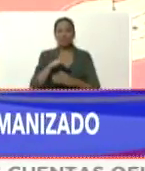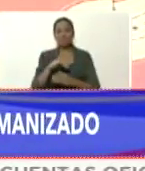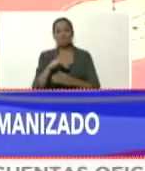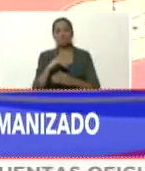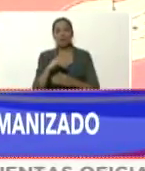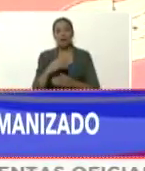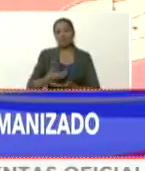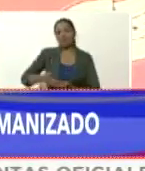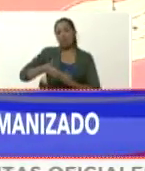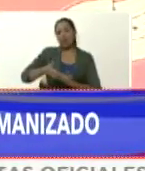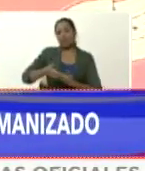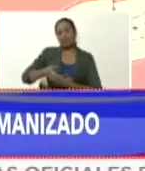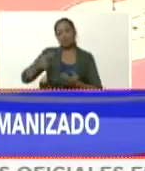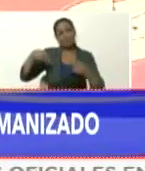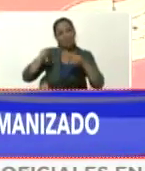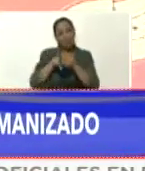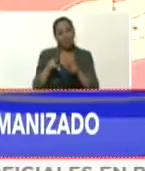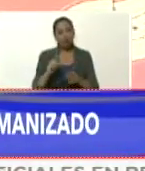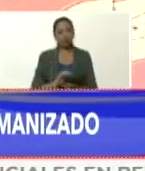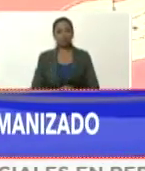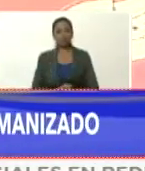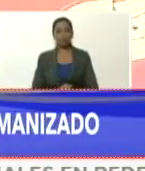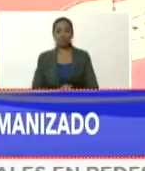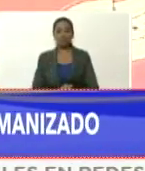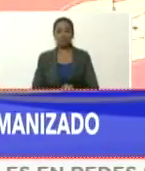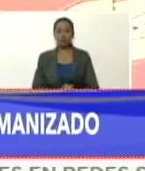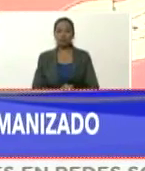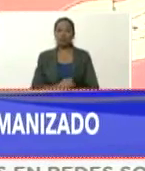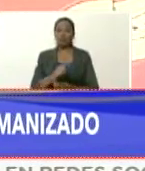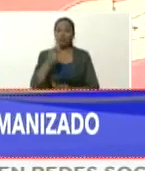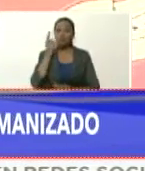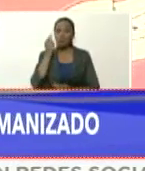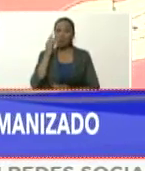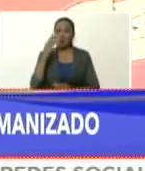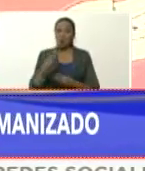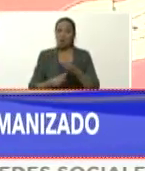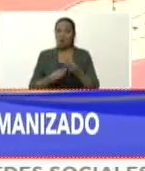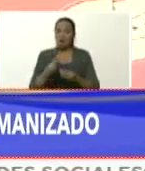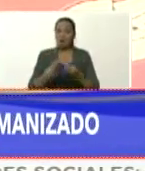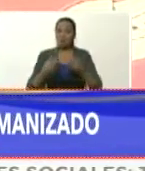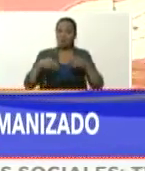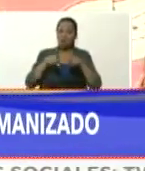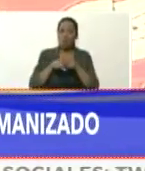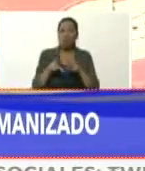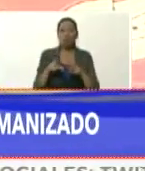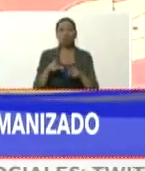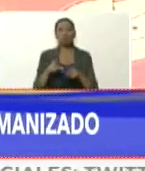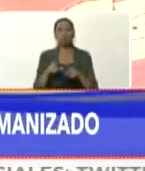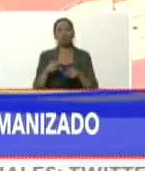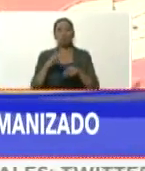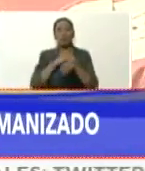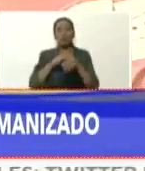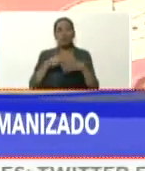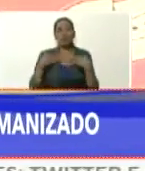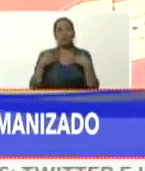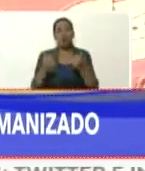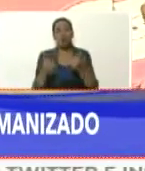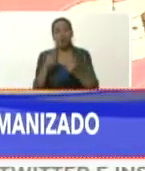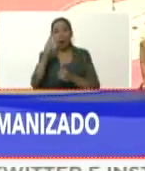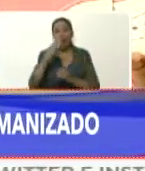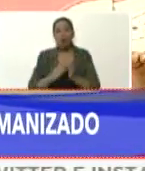materna. Ese órgano superior debe estar integrado por el Ministerio de Salud, quien lo